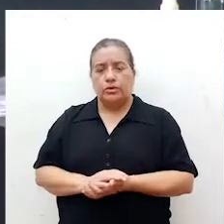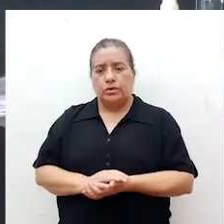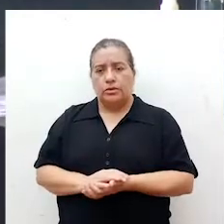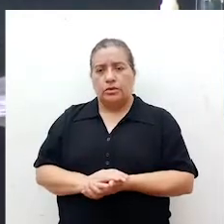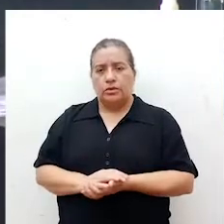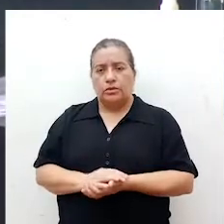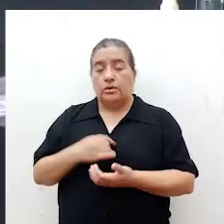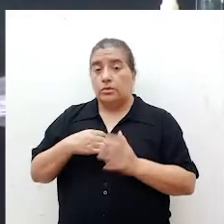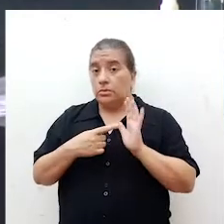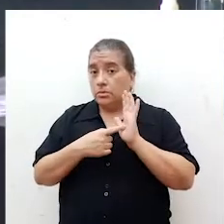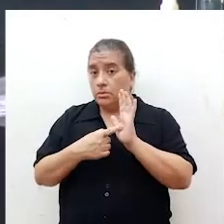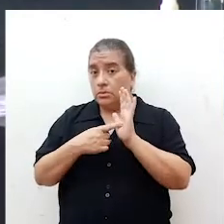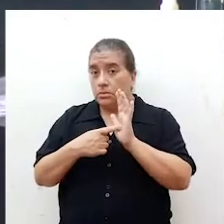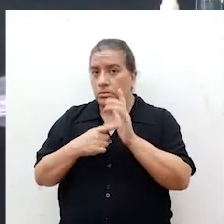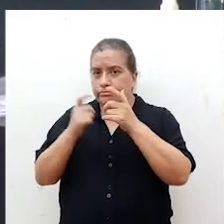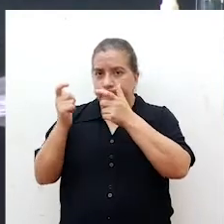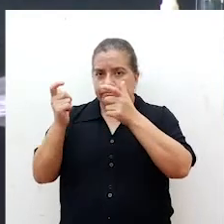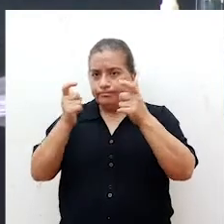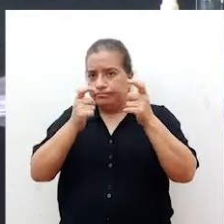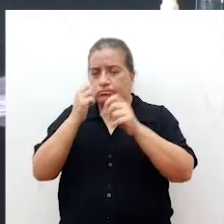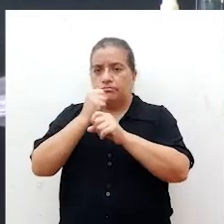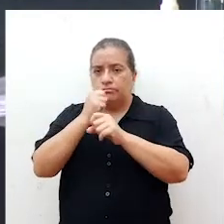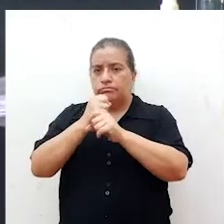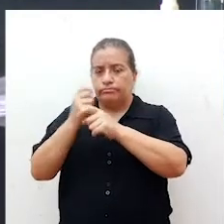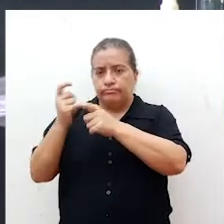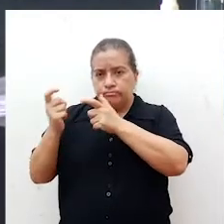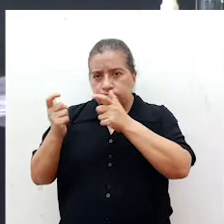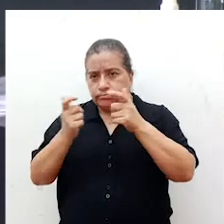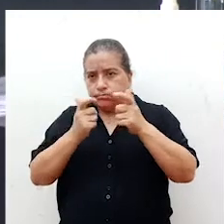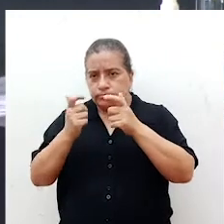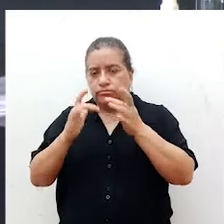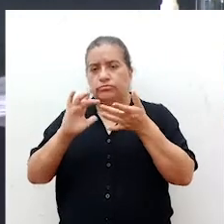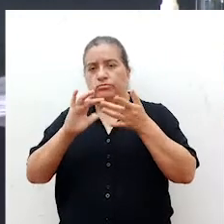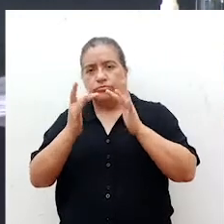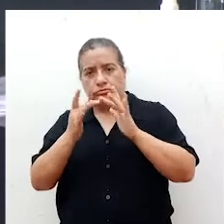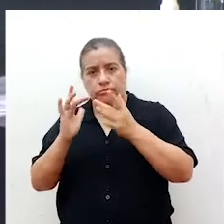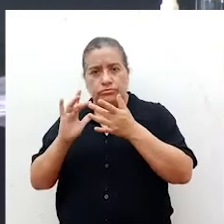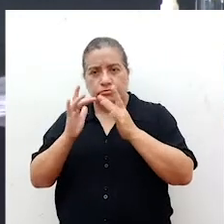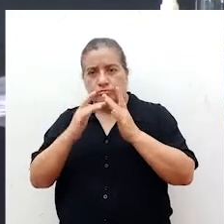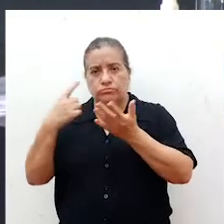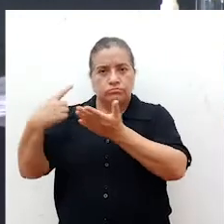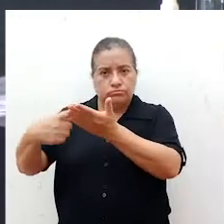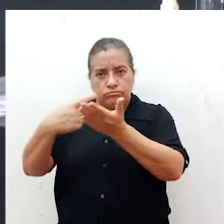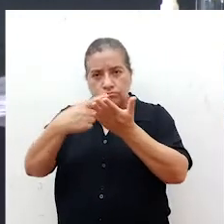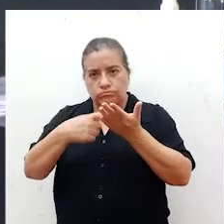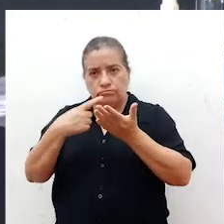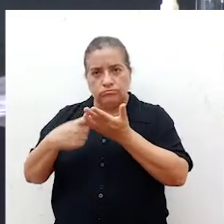cientos de oficios que revelan o reflejan supervisiones,